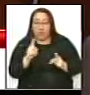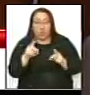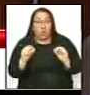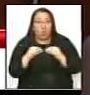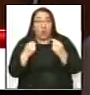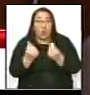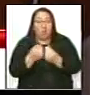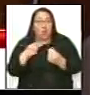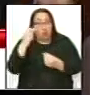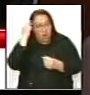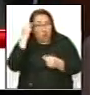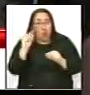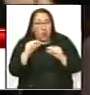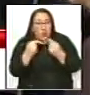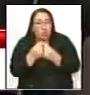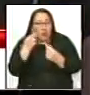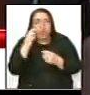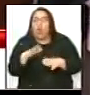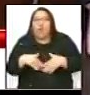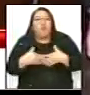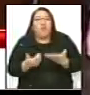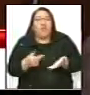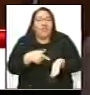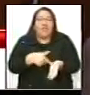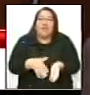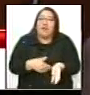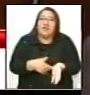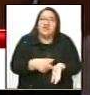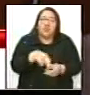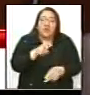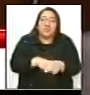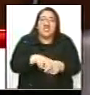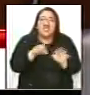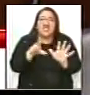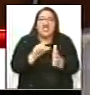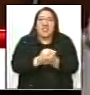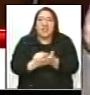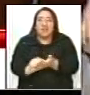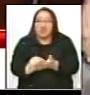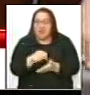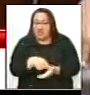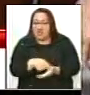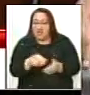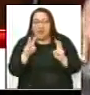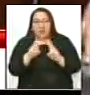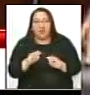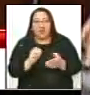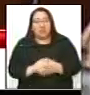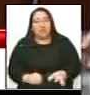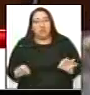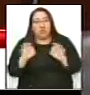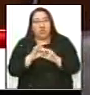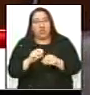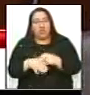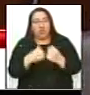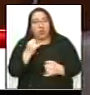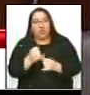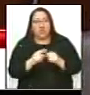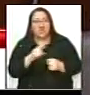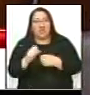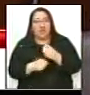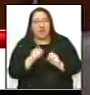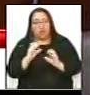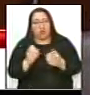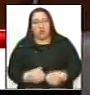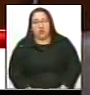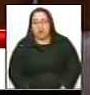bancada, un partido, no puede dejar vacía una silla 7 meses en la investigación más importante de los últimos 100 años en este